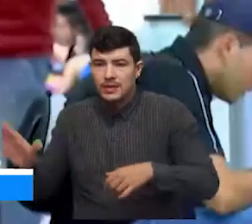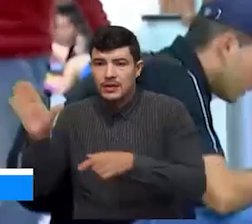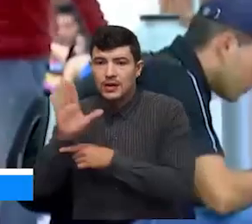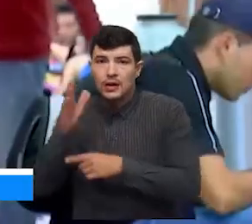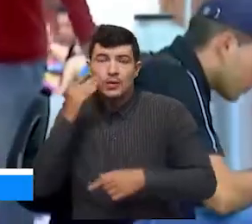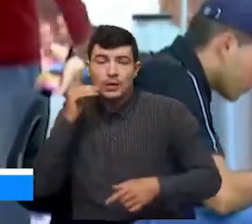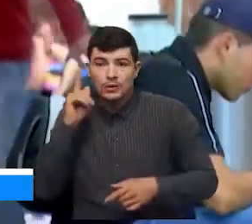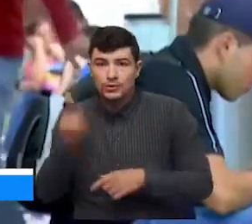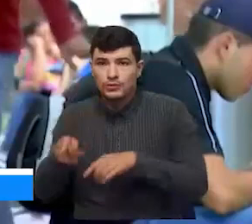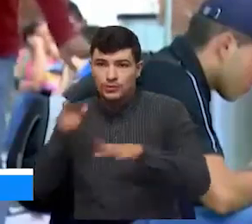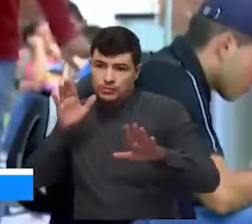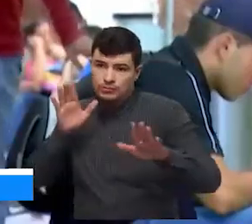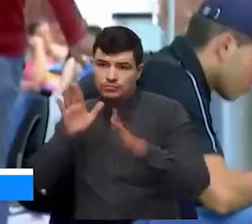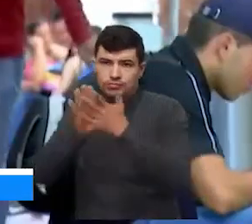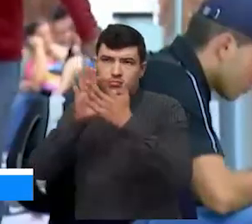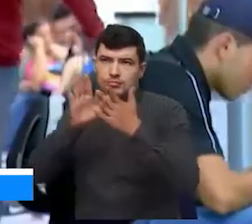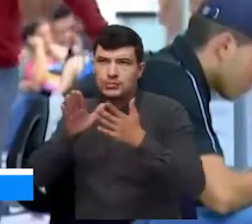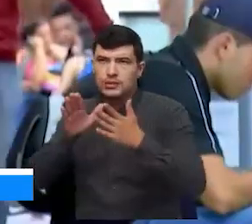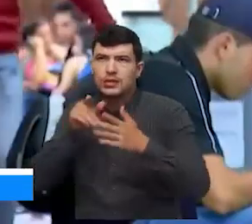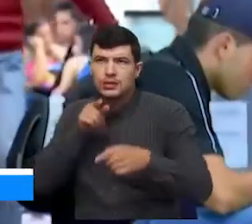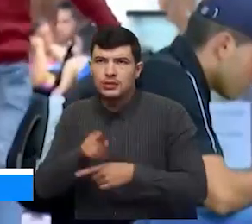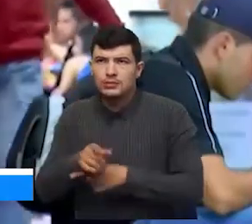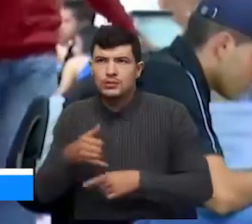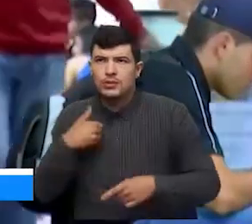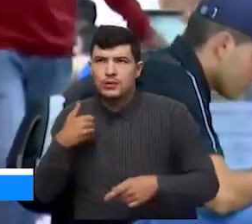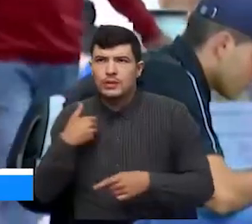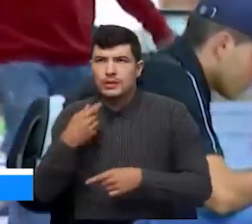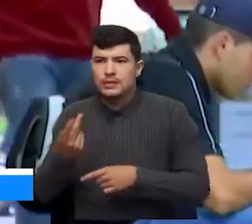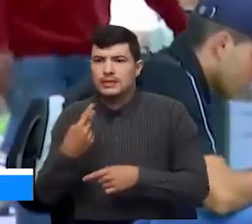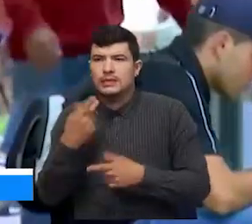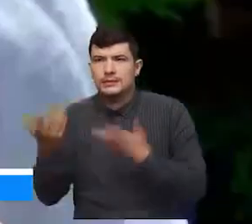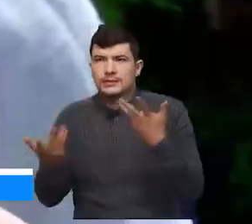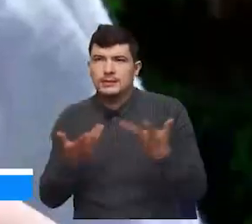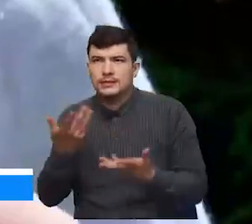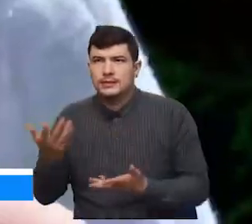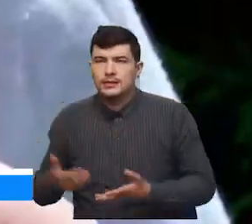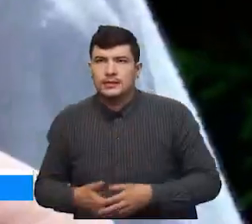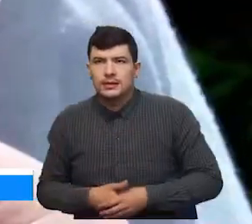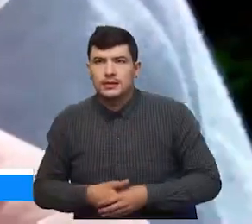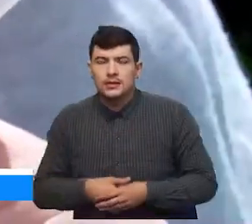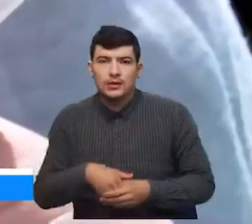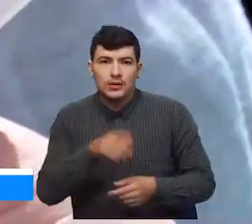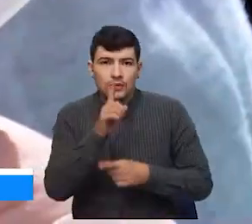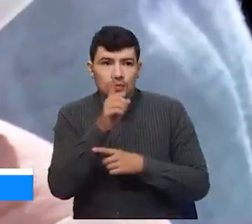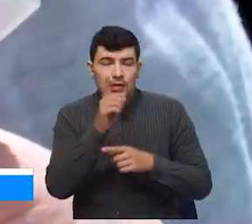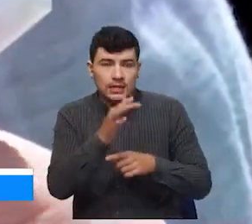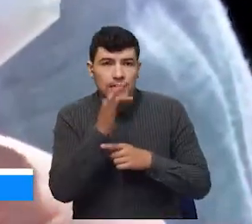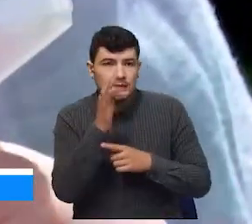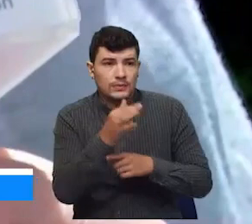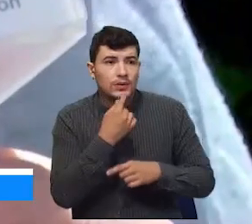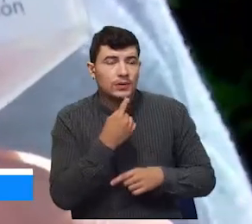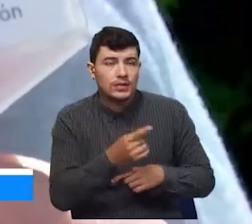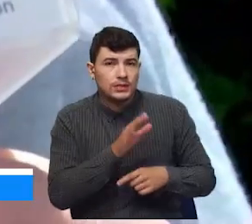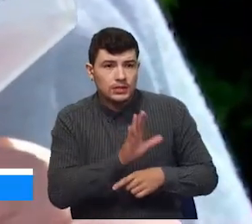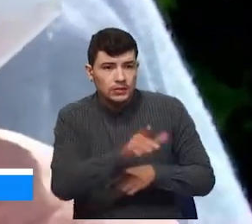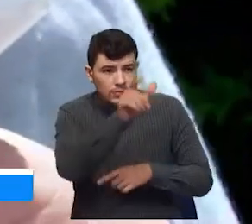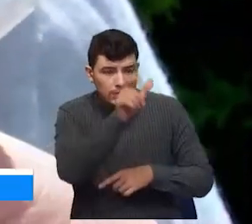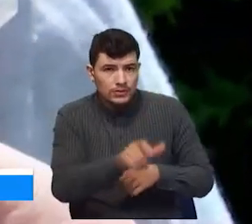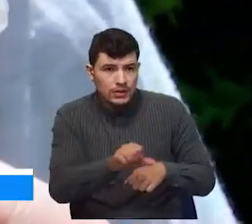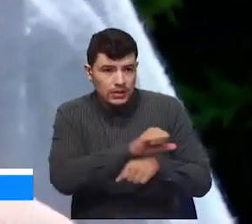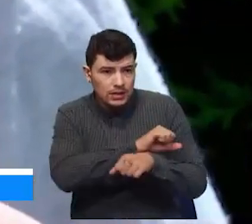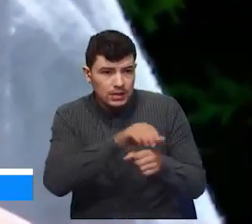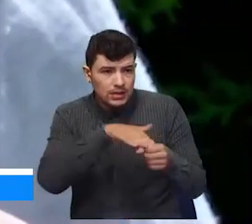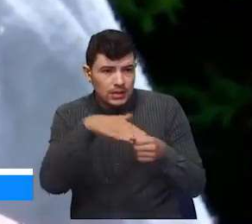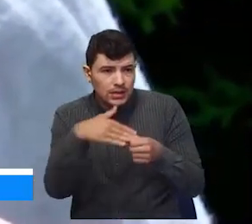tractocamión quedó el joven en la mitad de los dos vehículos hay una versión en que el conductor del tractocamión